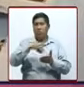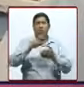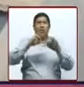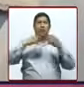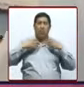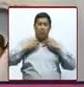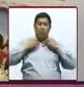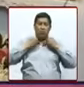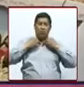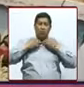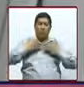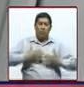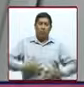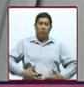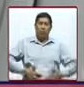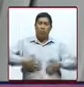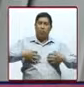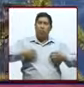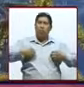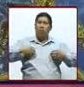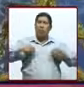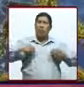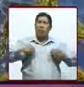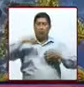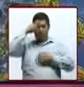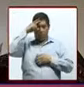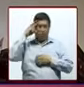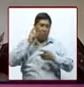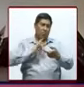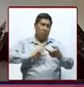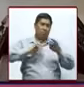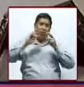cambiar la vestidura de la Virgen, ¿no?